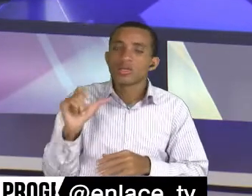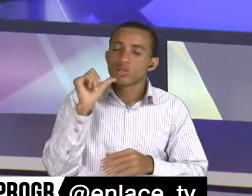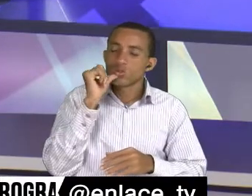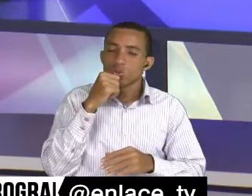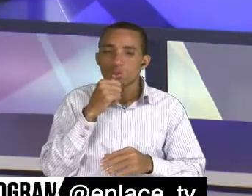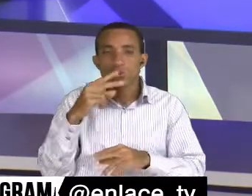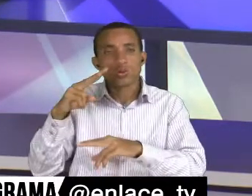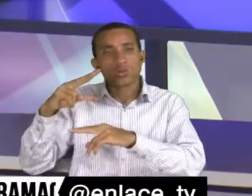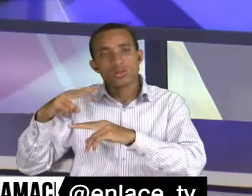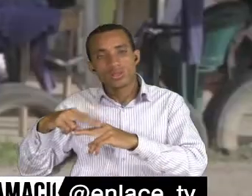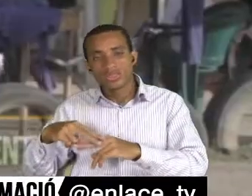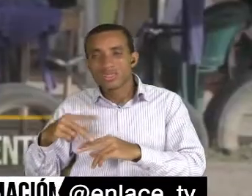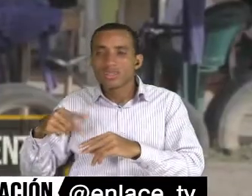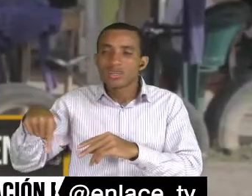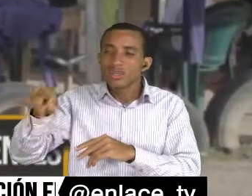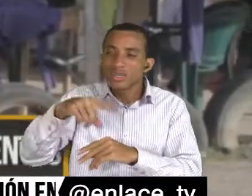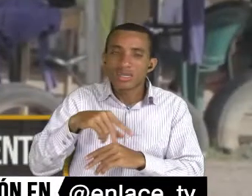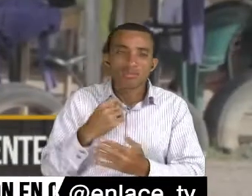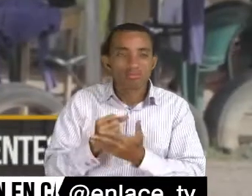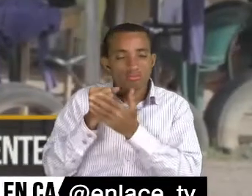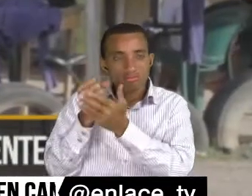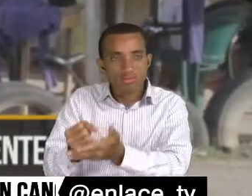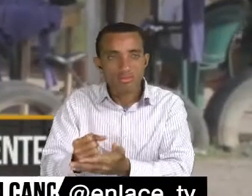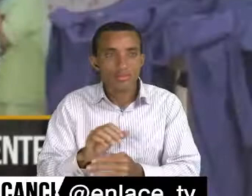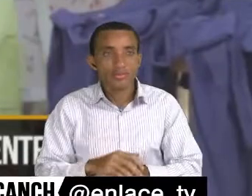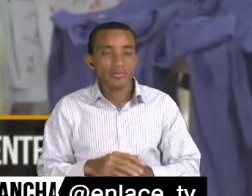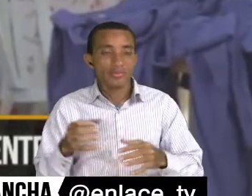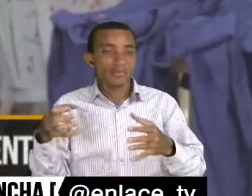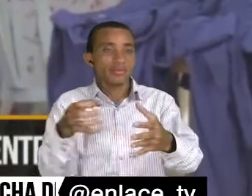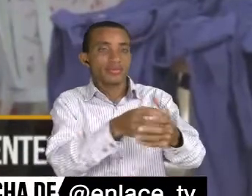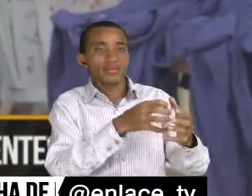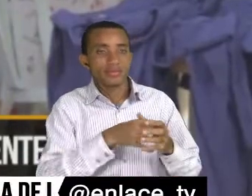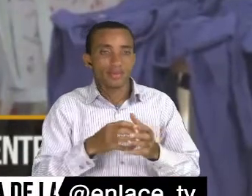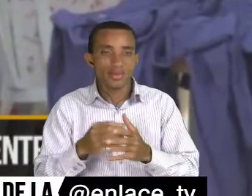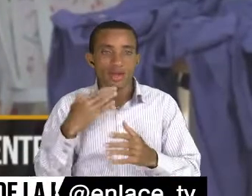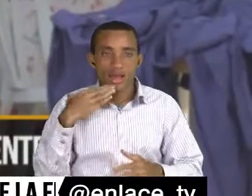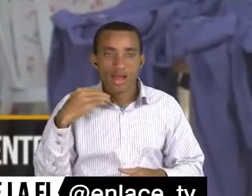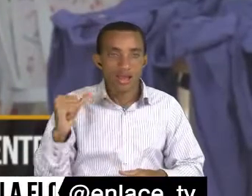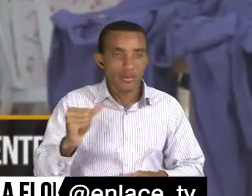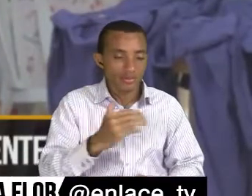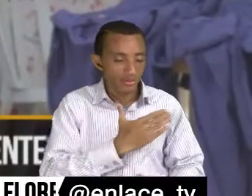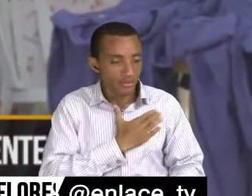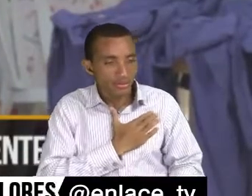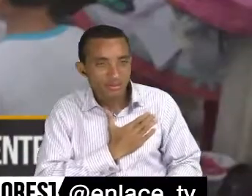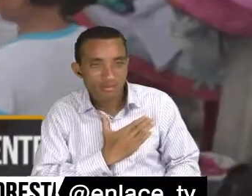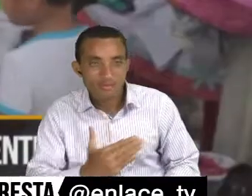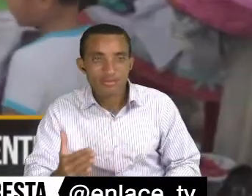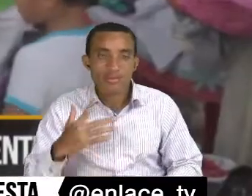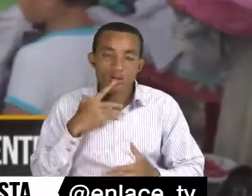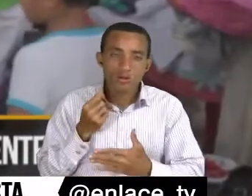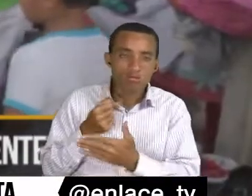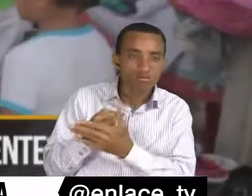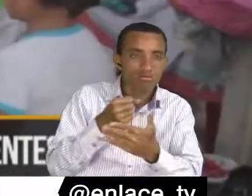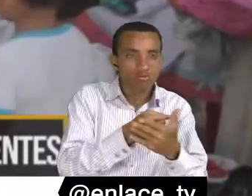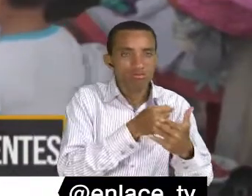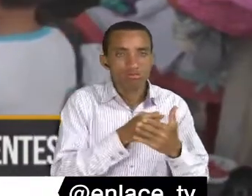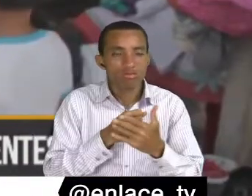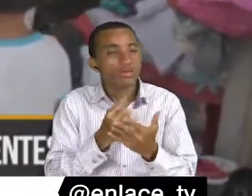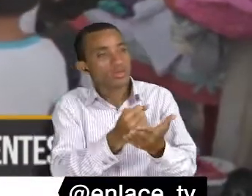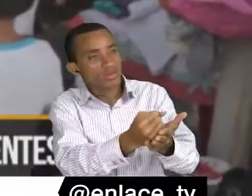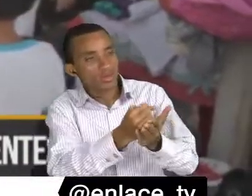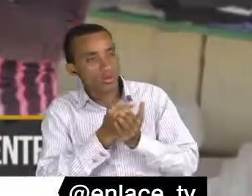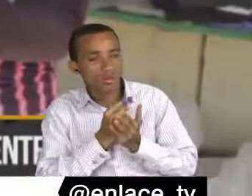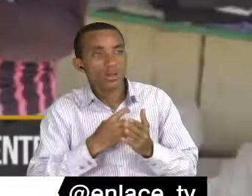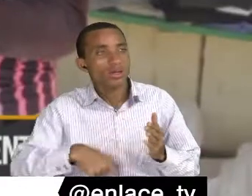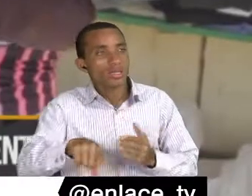recursos. Durante años, la Asociación de Damas Voluntarias del Hospital Regional del Magdalena Medio gestiona ayudas y aportes para los pacientes de